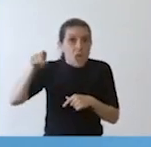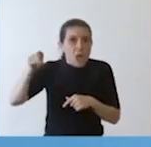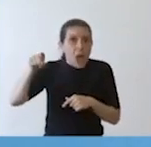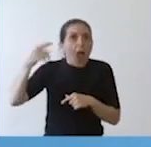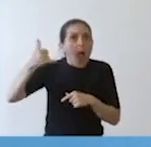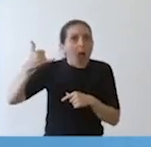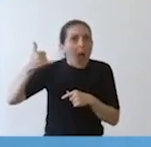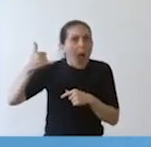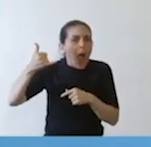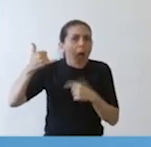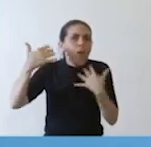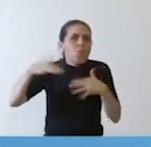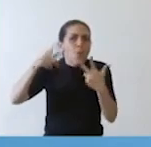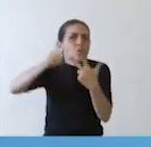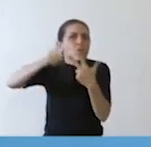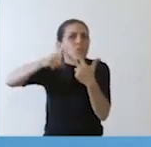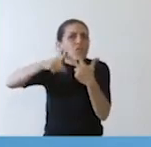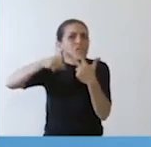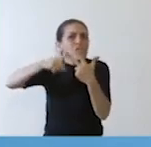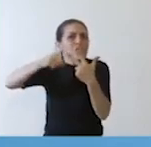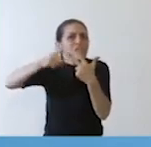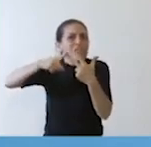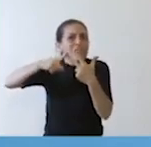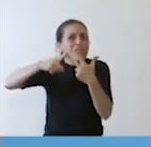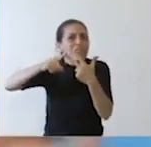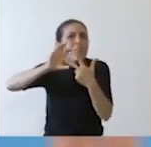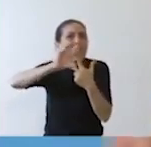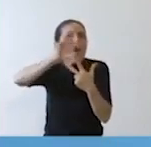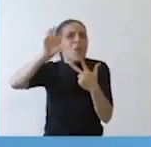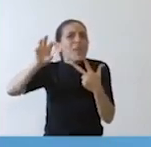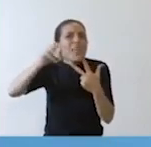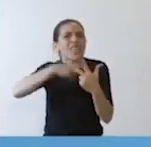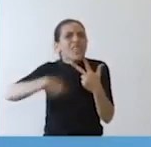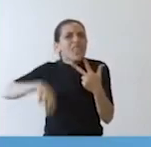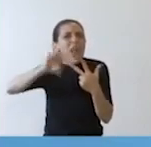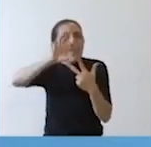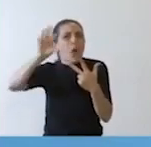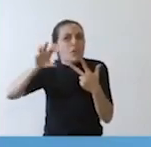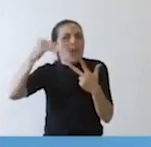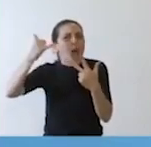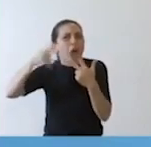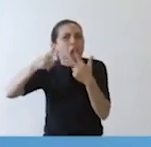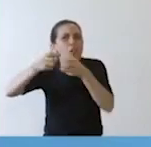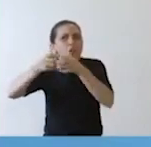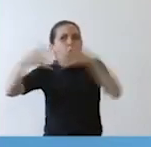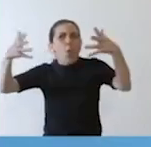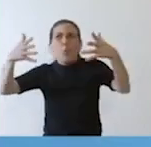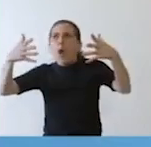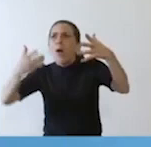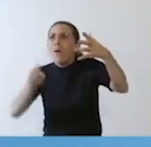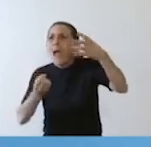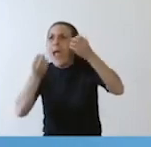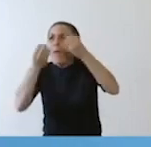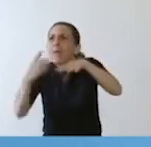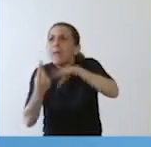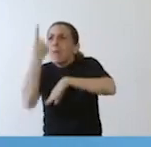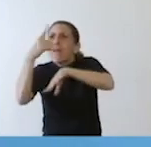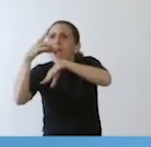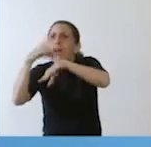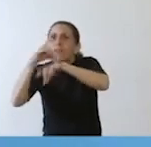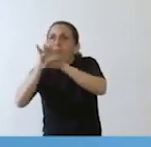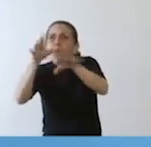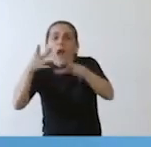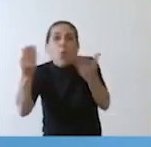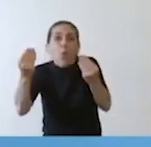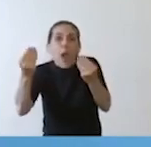gran circulación comunitaria en algunas provincias, mientras que en otras provincias no han tenido. Para